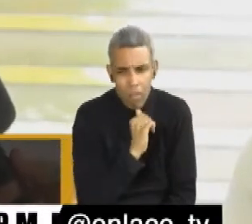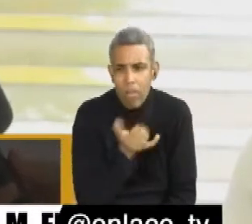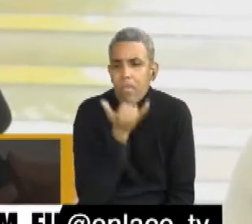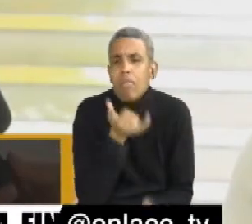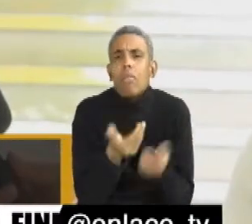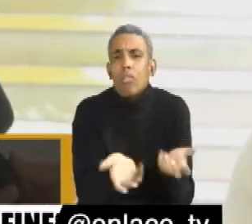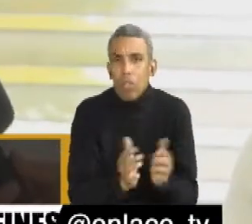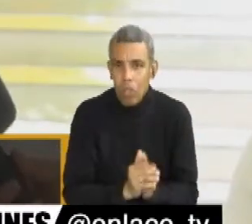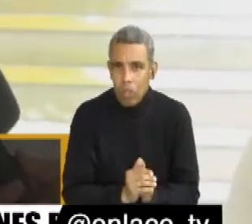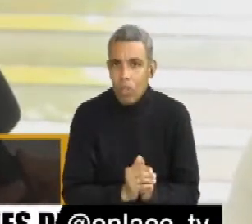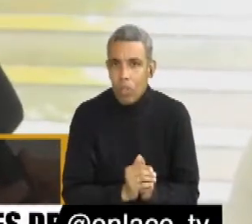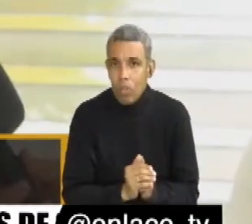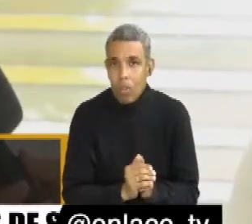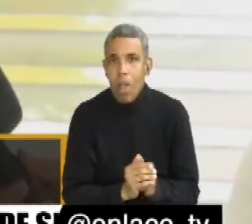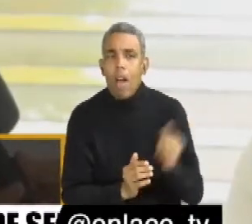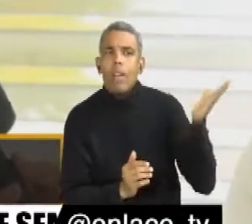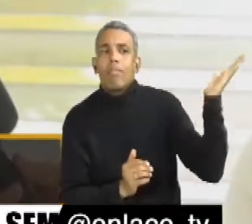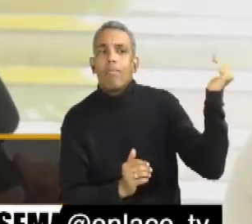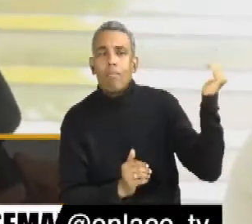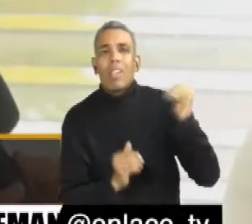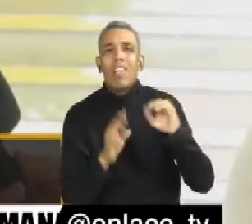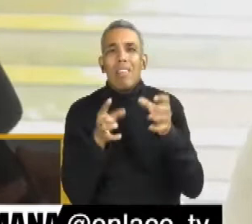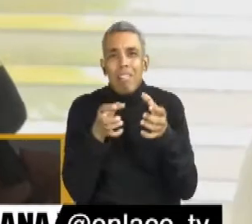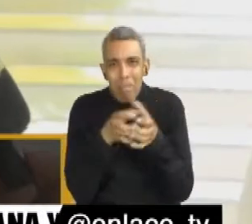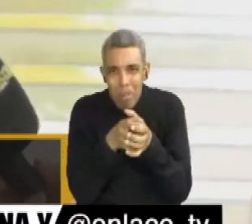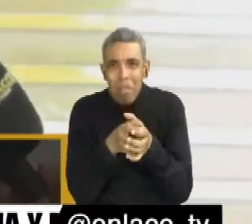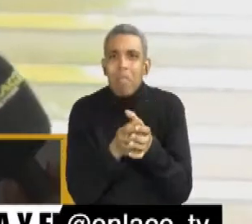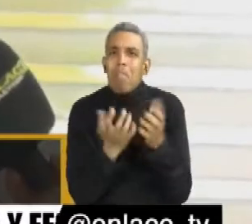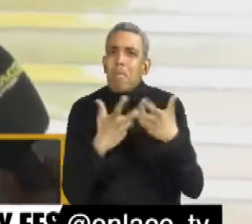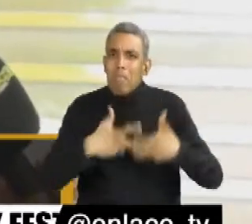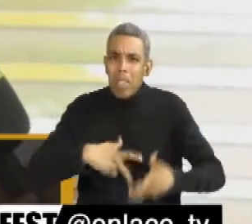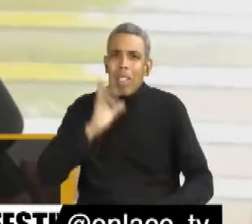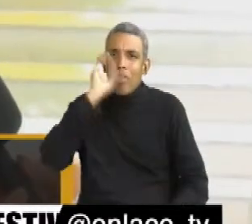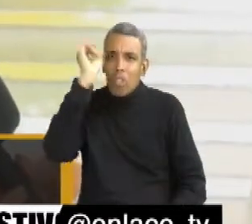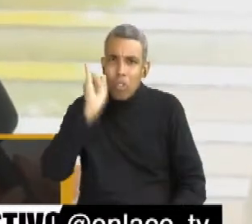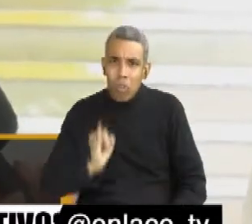aseguradora sea la que responda. Entonces, por eso,